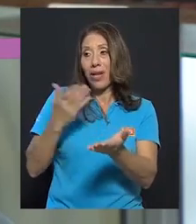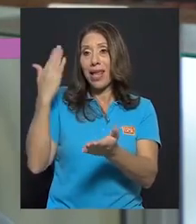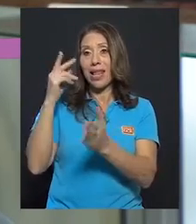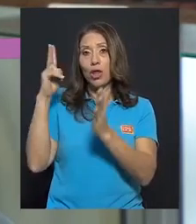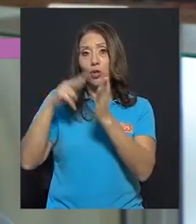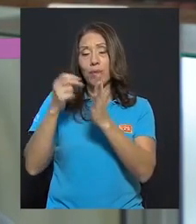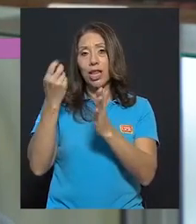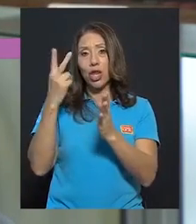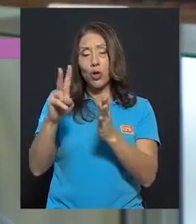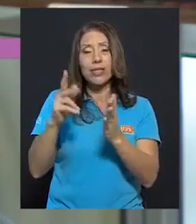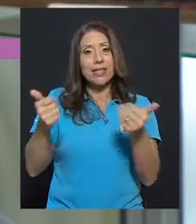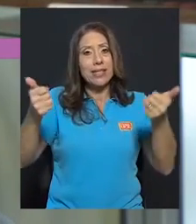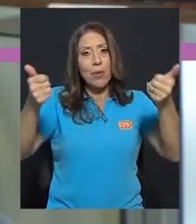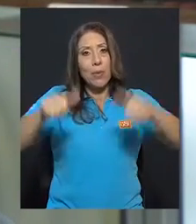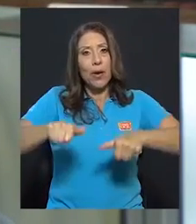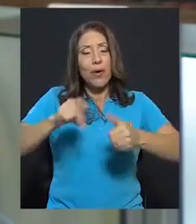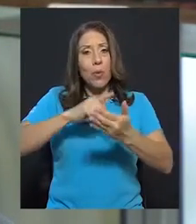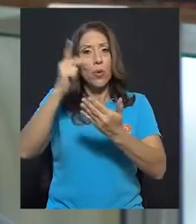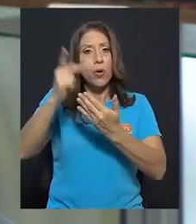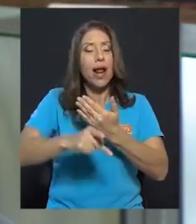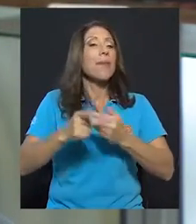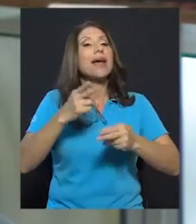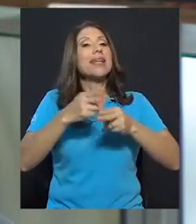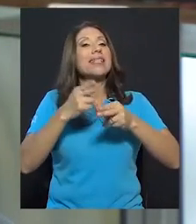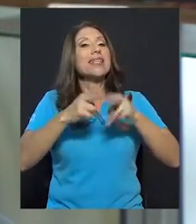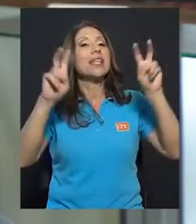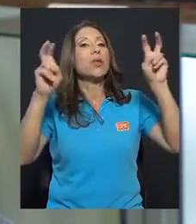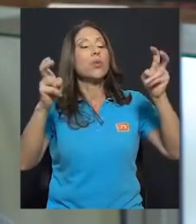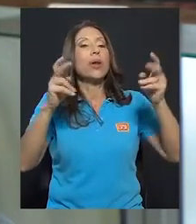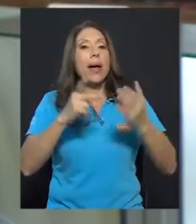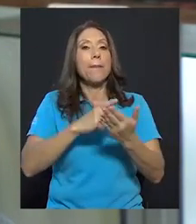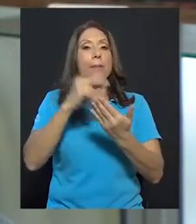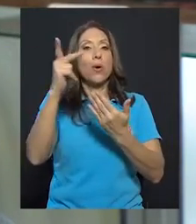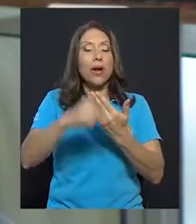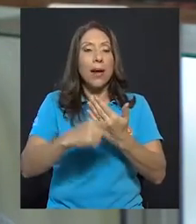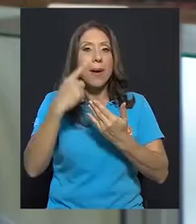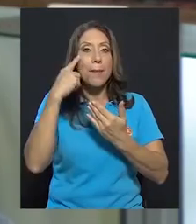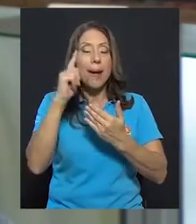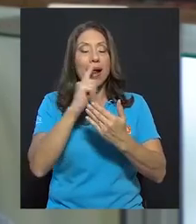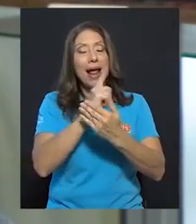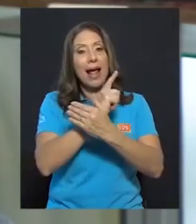como bien lo dije ahora, un programa que se titula específicamente